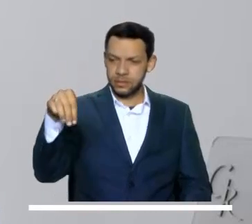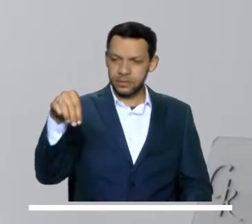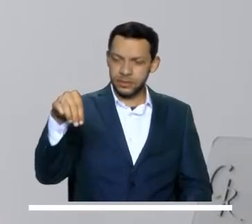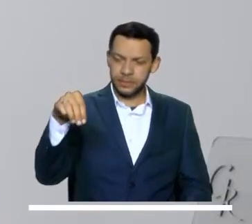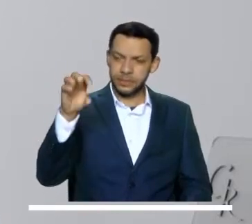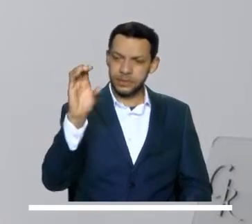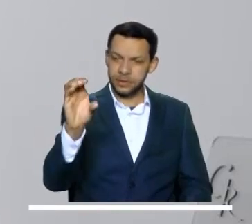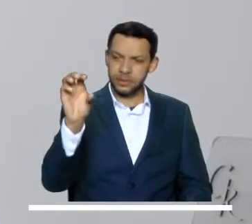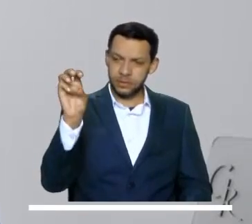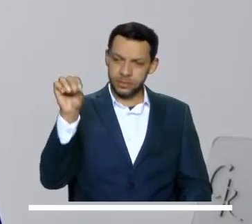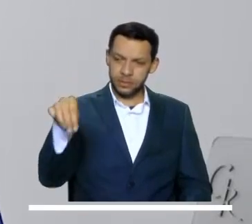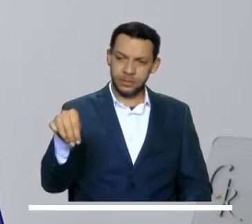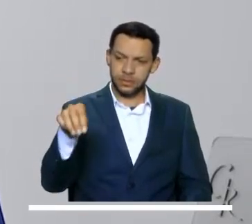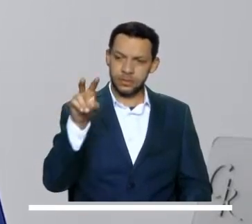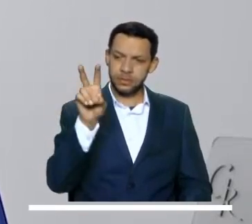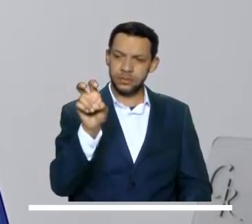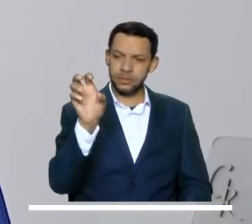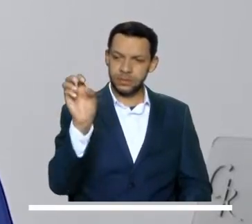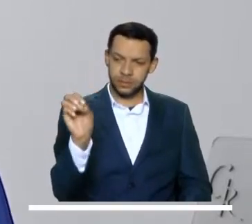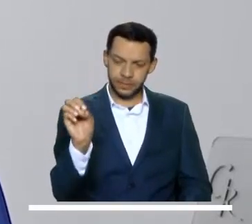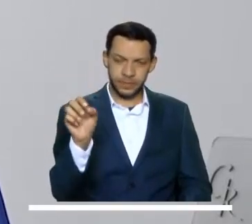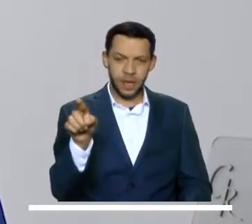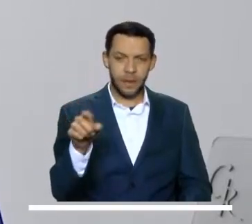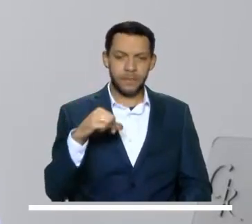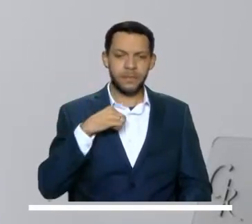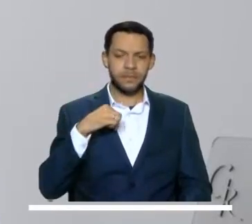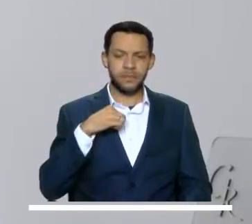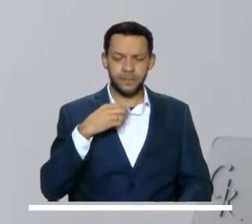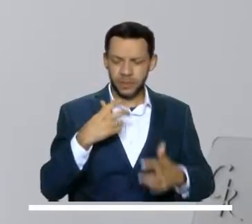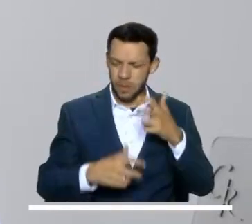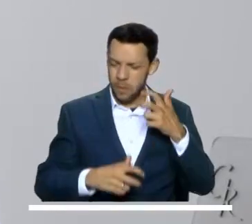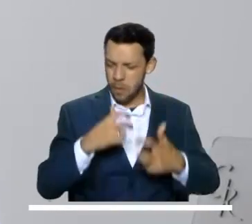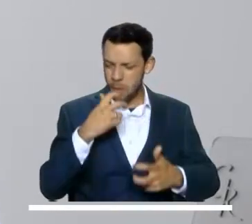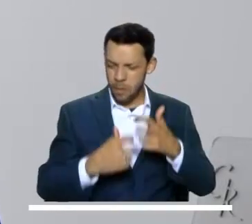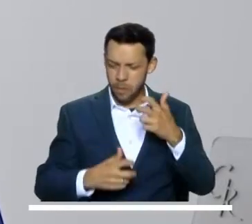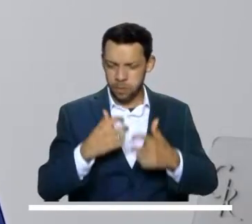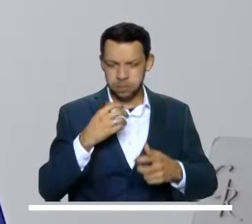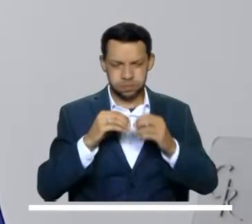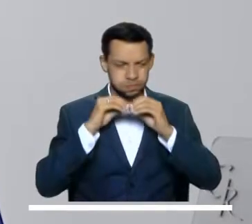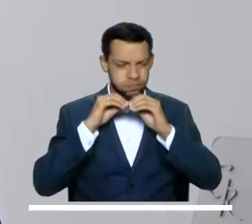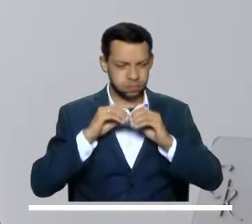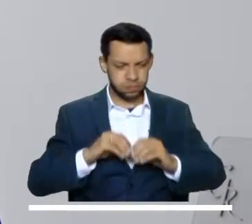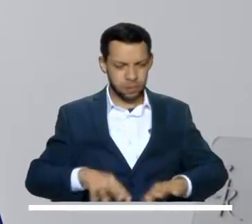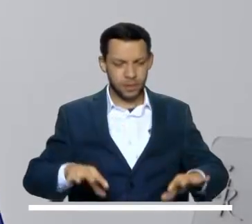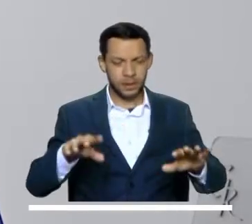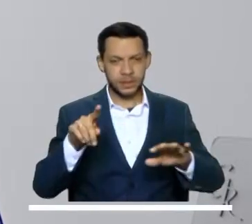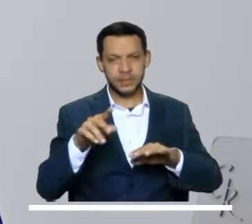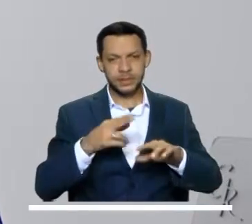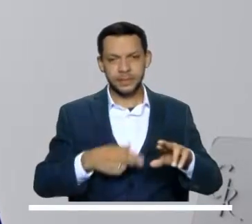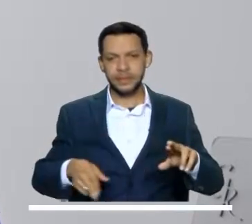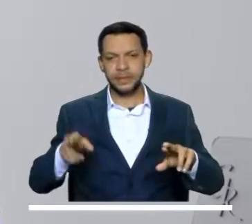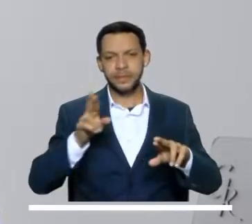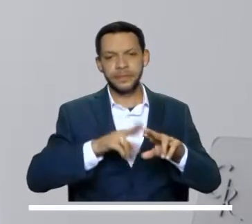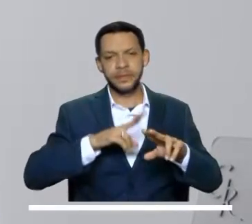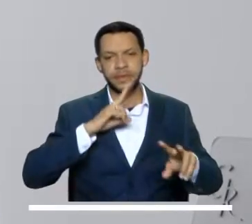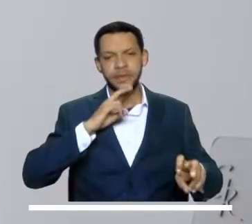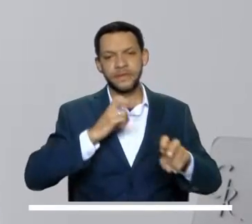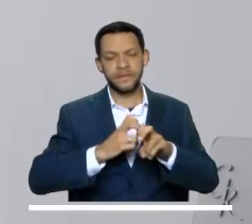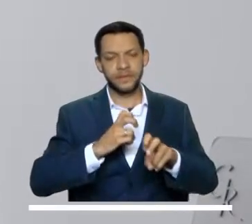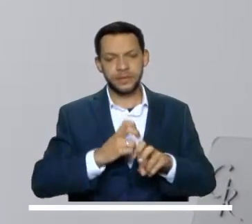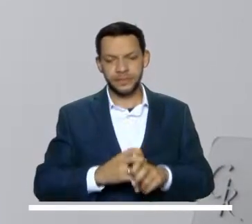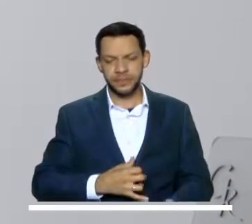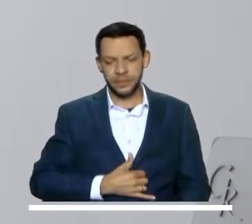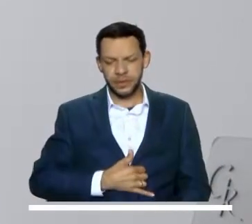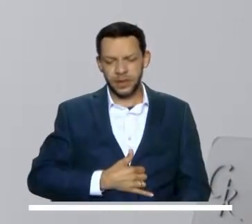donde llegan los endoscopios actualmente, los que se hacen endoscopia digestiva superior. Evaluamos tanto el esófago, el estómago y